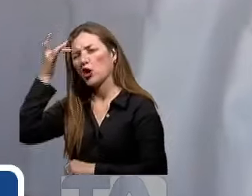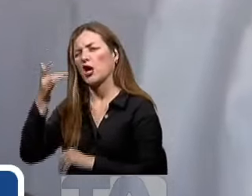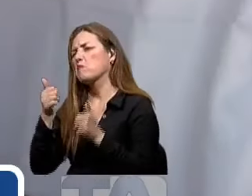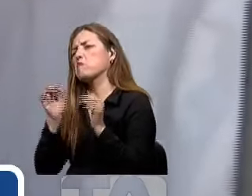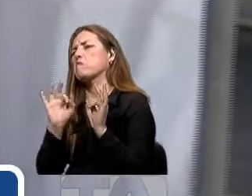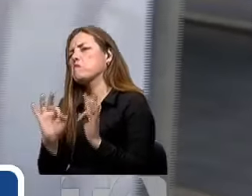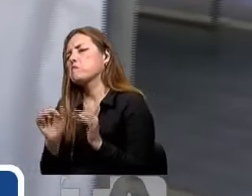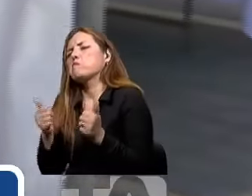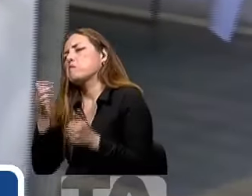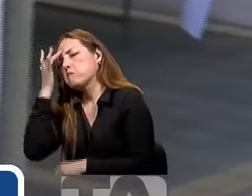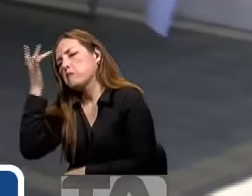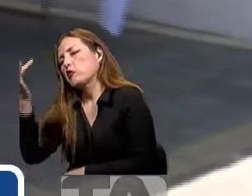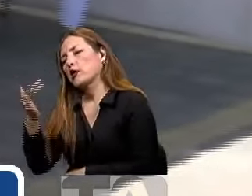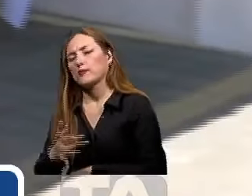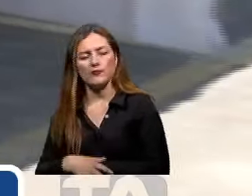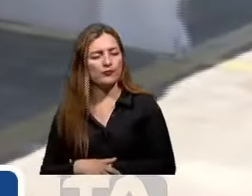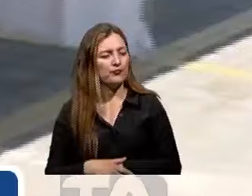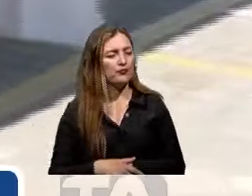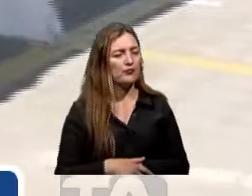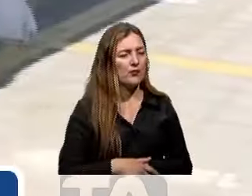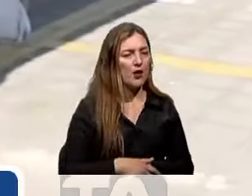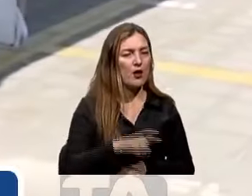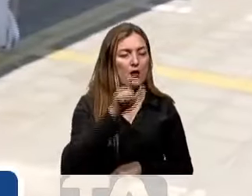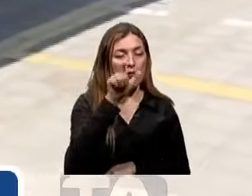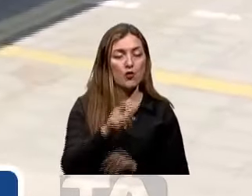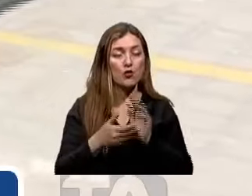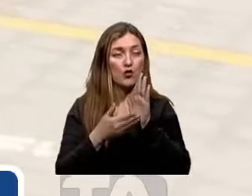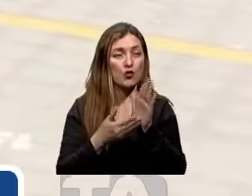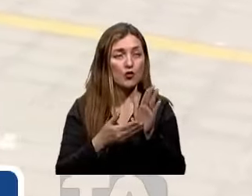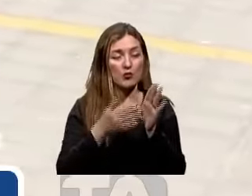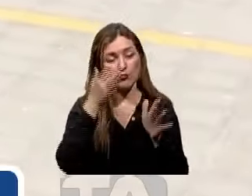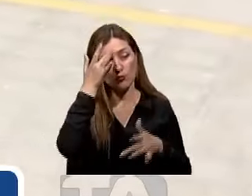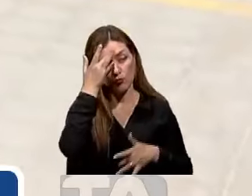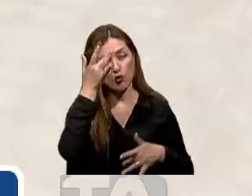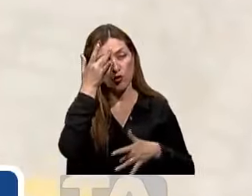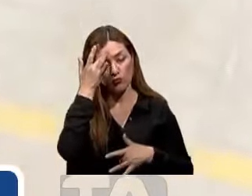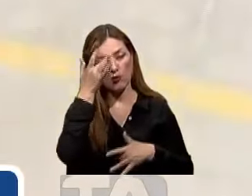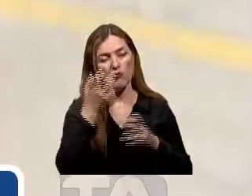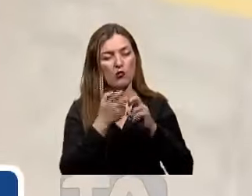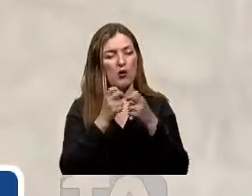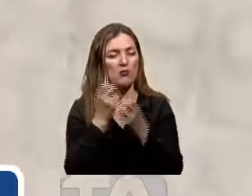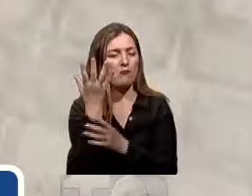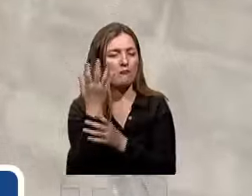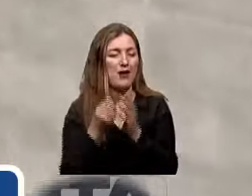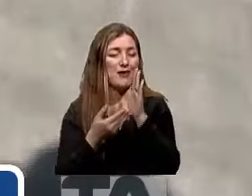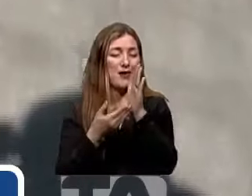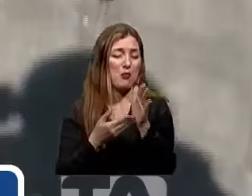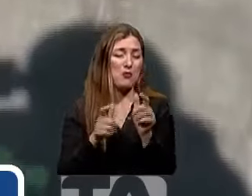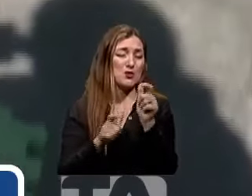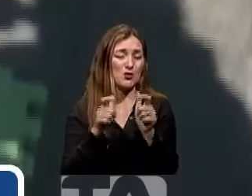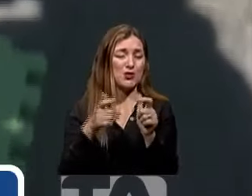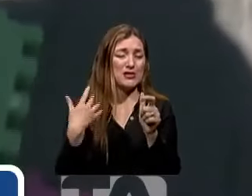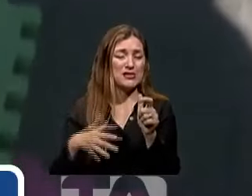justamente de de de ellos En las personas que tienen ciertas patologías o alguna deficiencia el objetivo o la